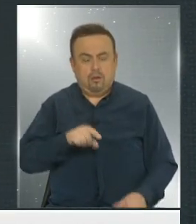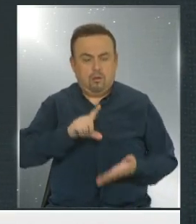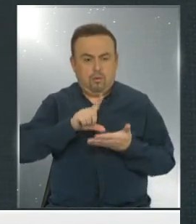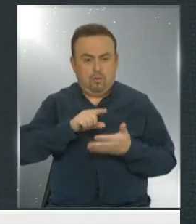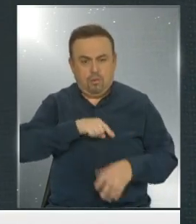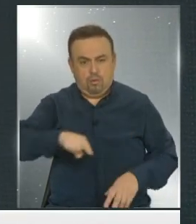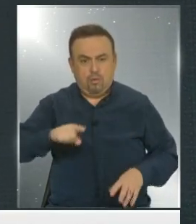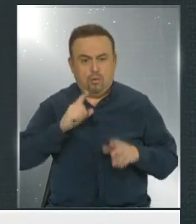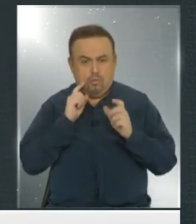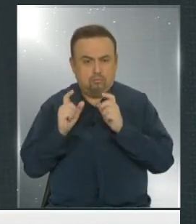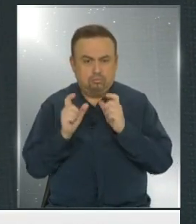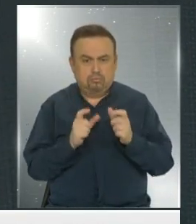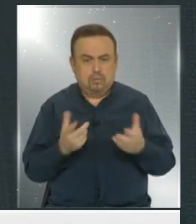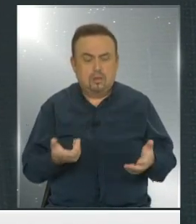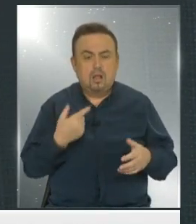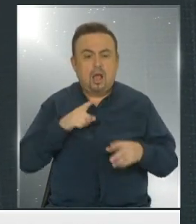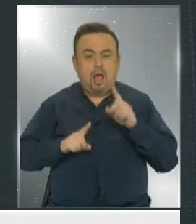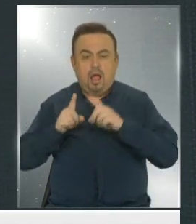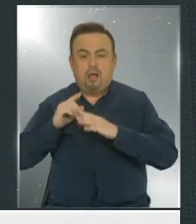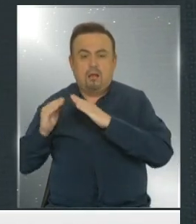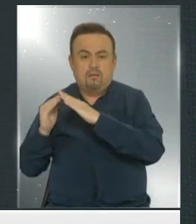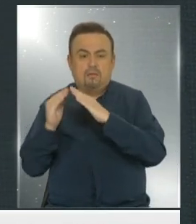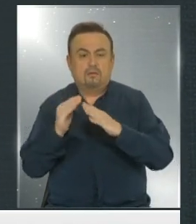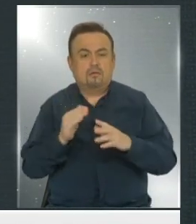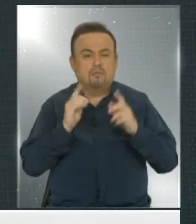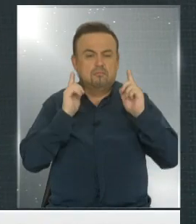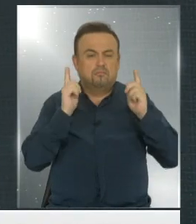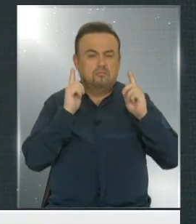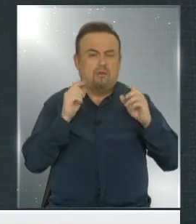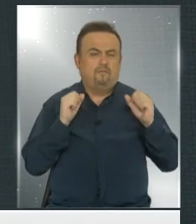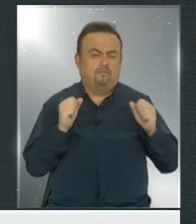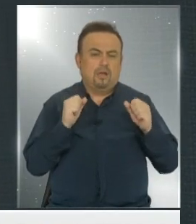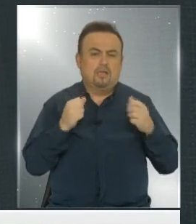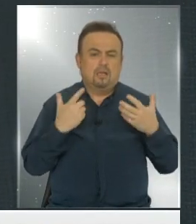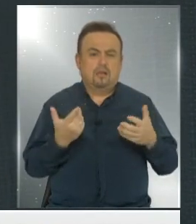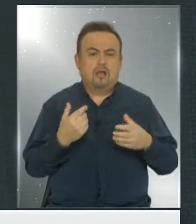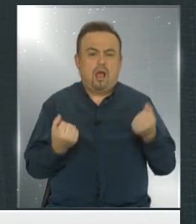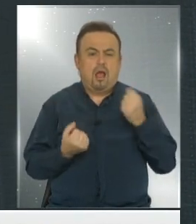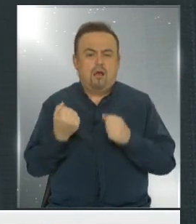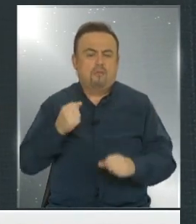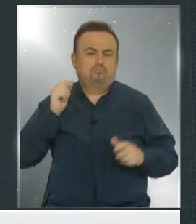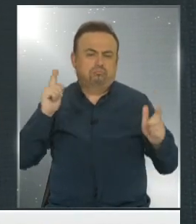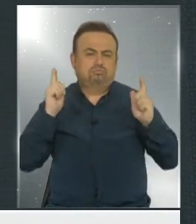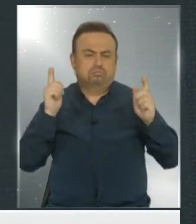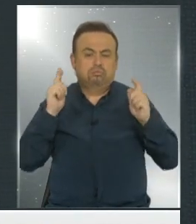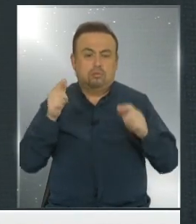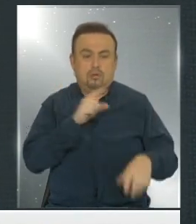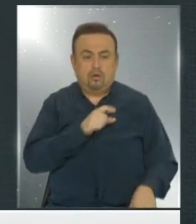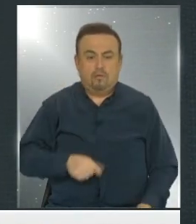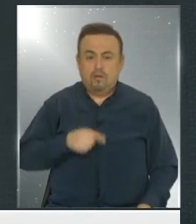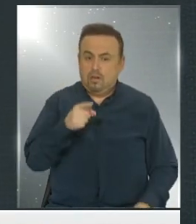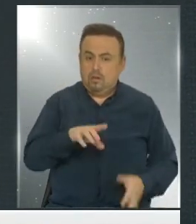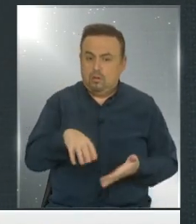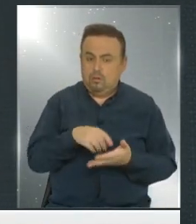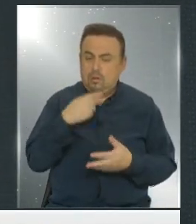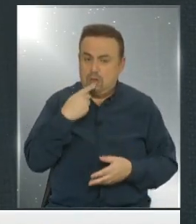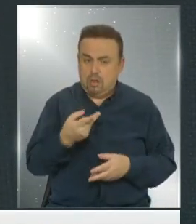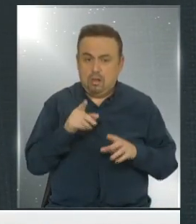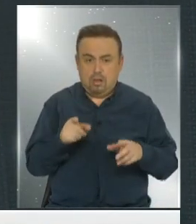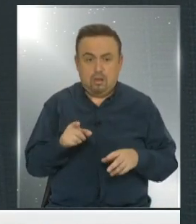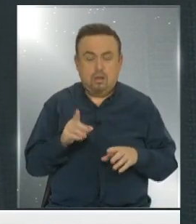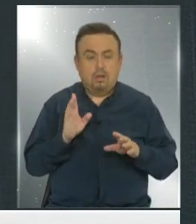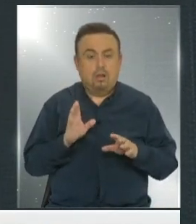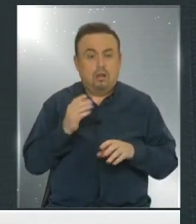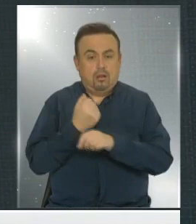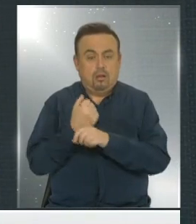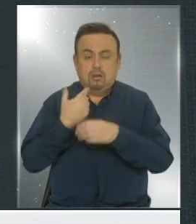después que algunos vecinos se quejaron del alto nivel de la música de un vehículo. Pues bien, el gobernador de la ciudad también anunció que los agentes